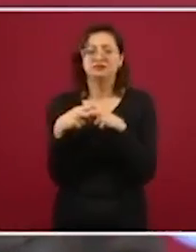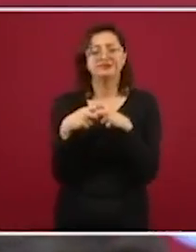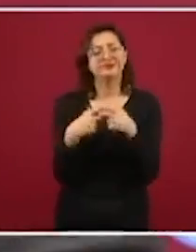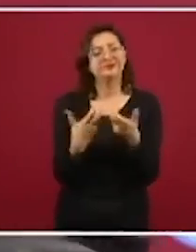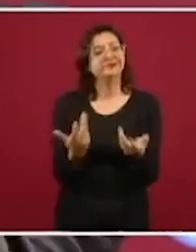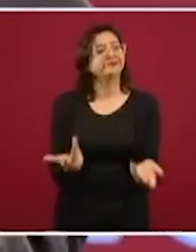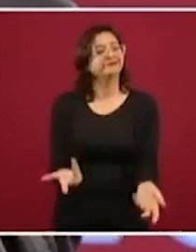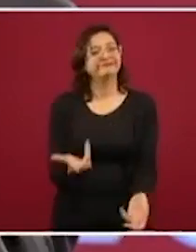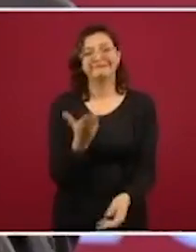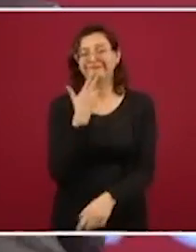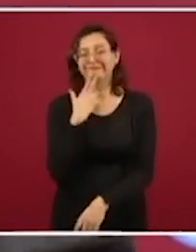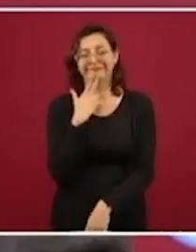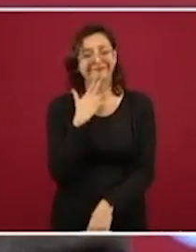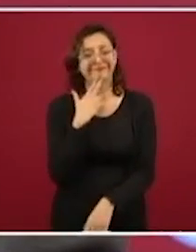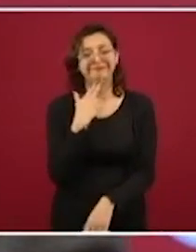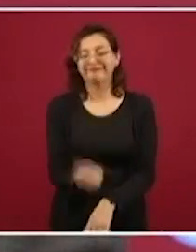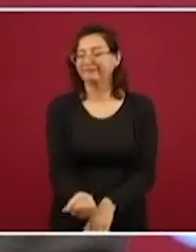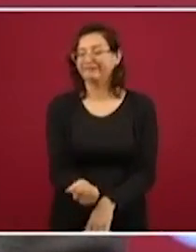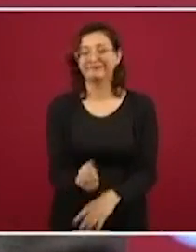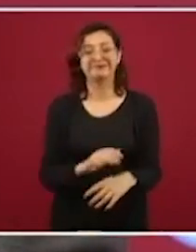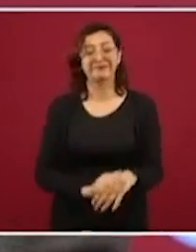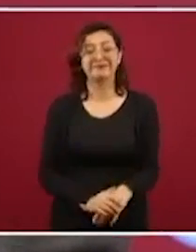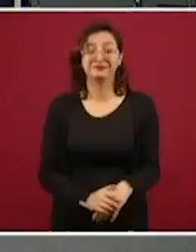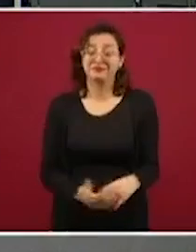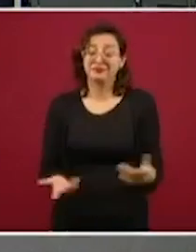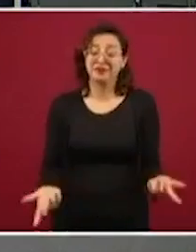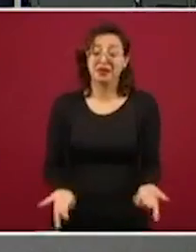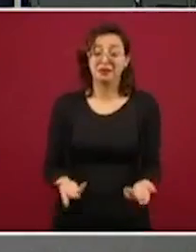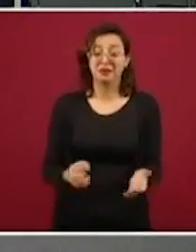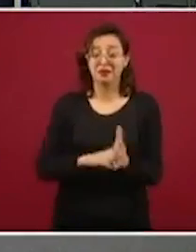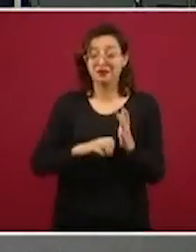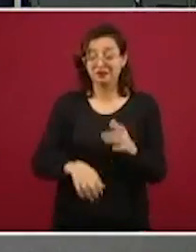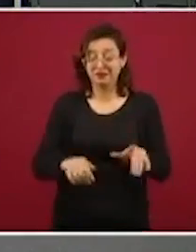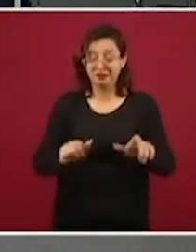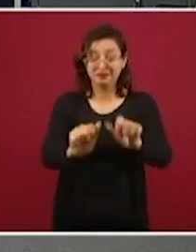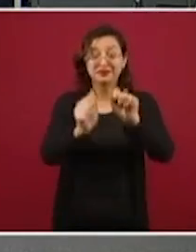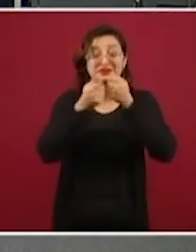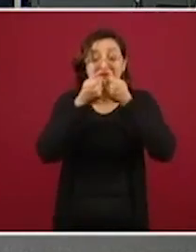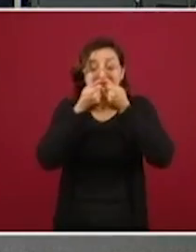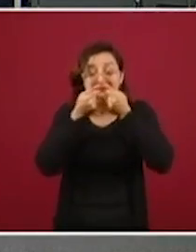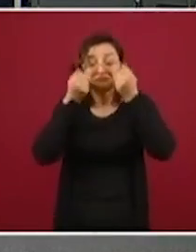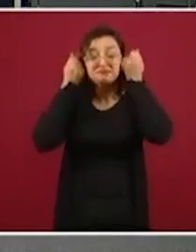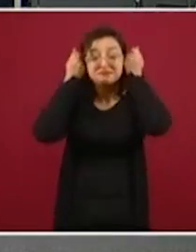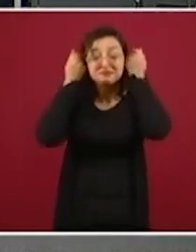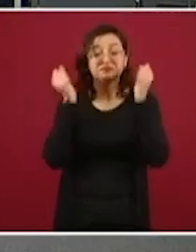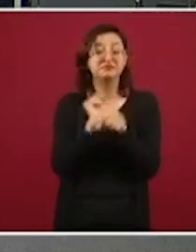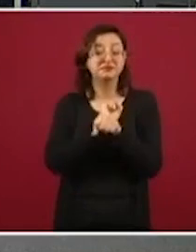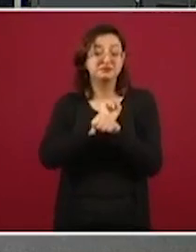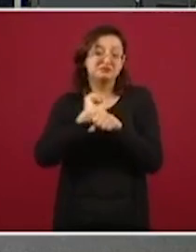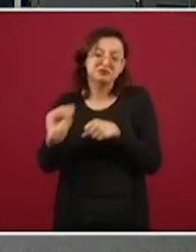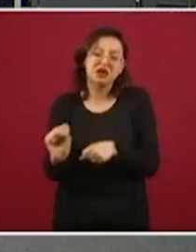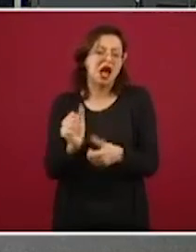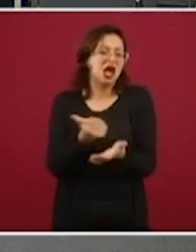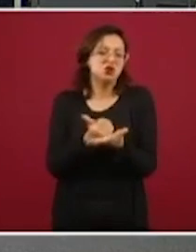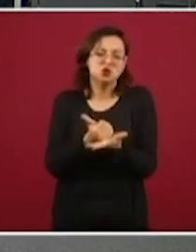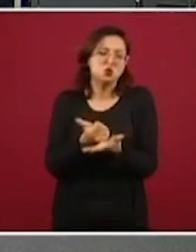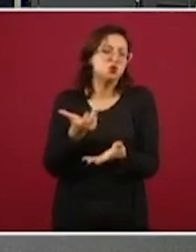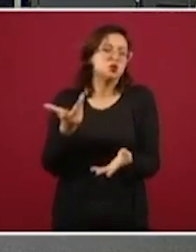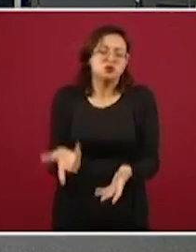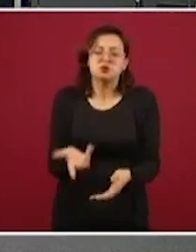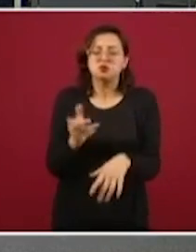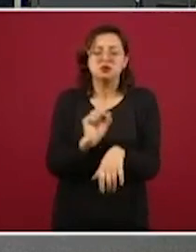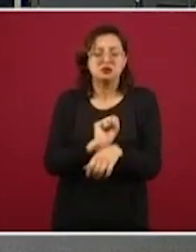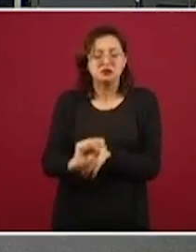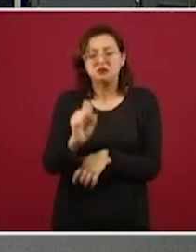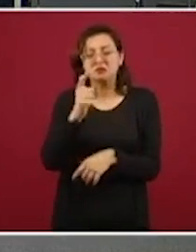cubrebocas impide el contagio de este virus estos cubrebocas sencillos clásicos que se pueden vender en los